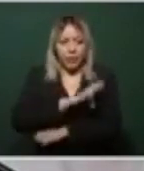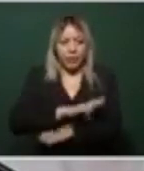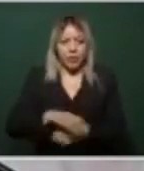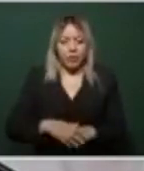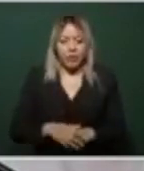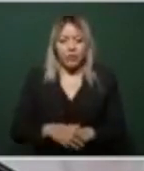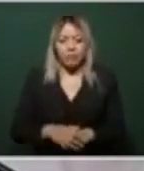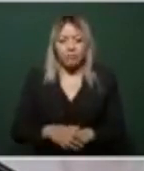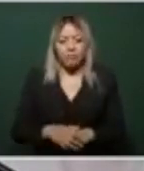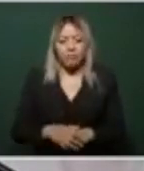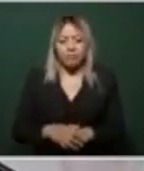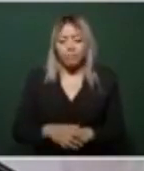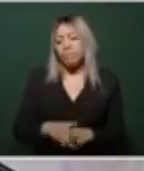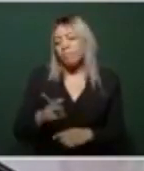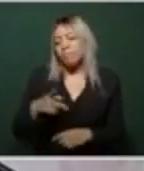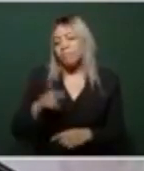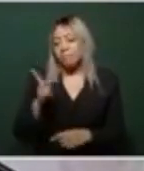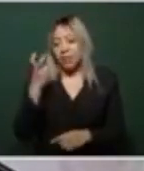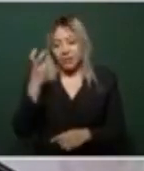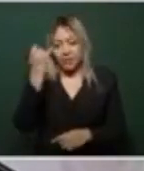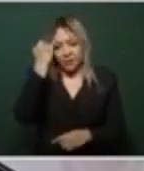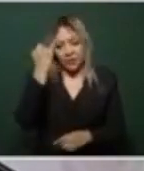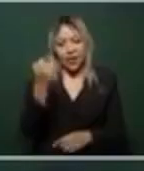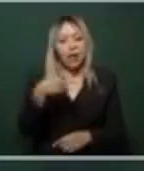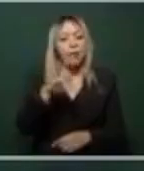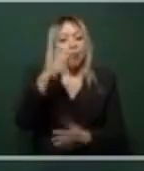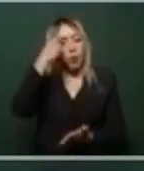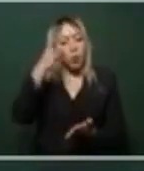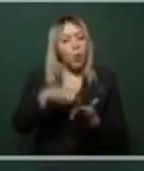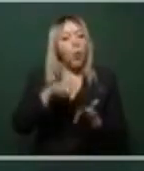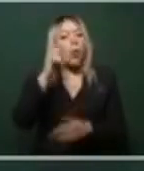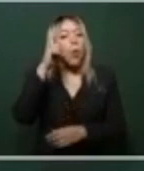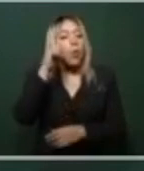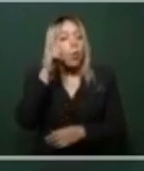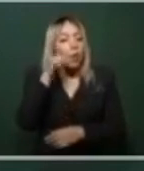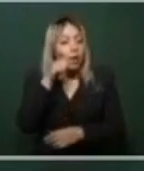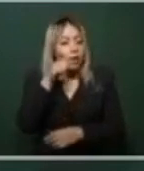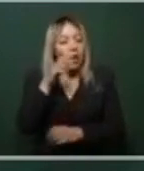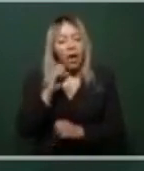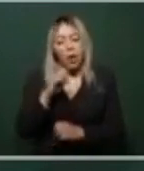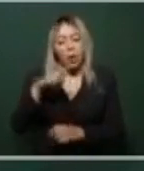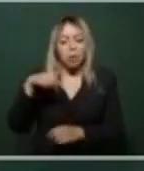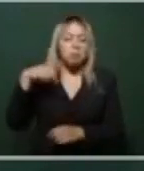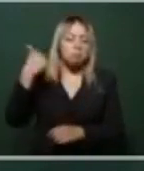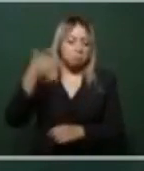la estrategia, y yo creo que mañana o pasado